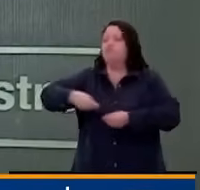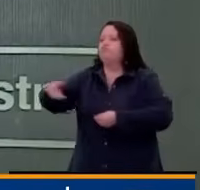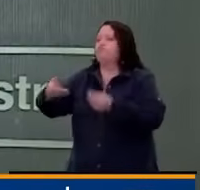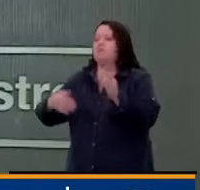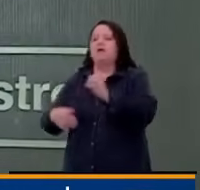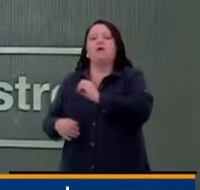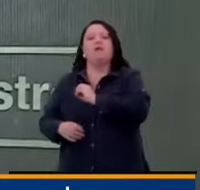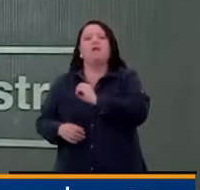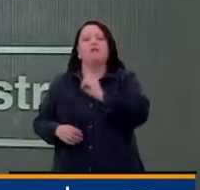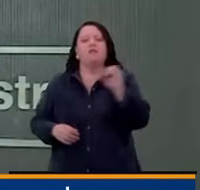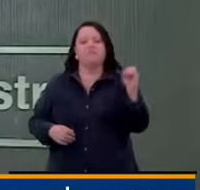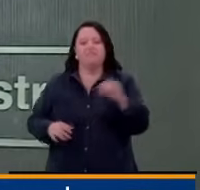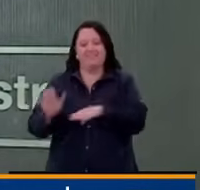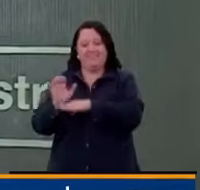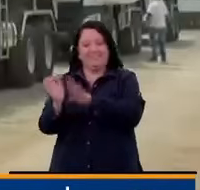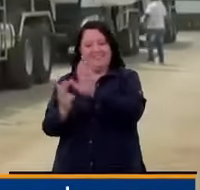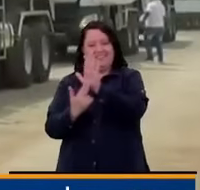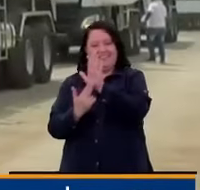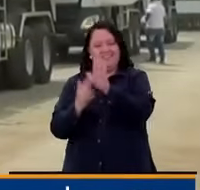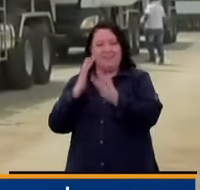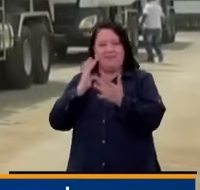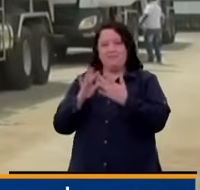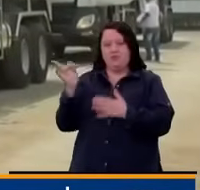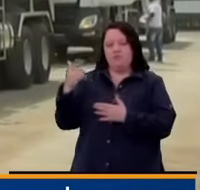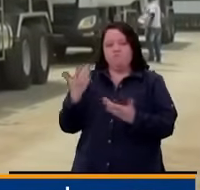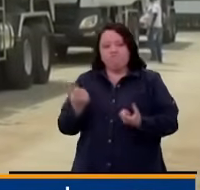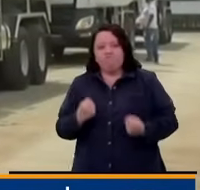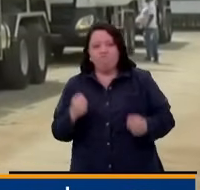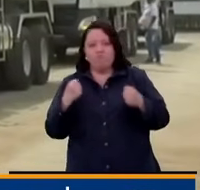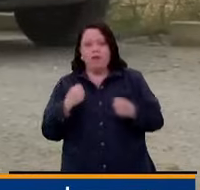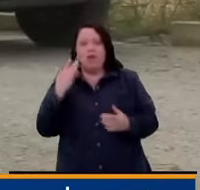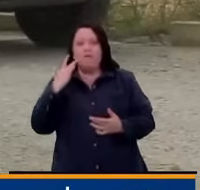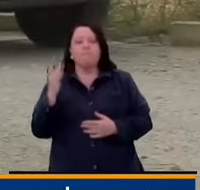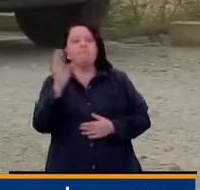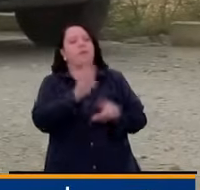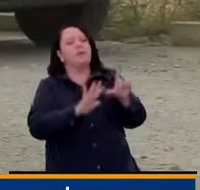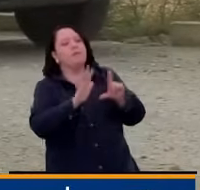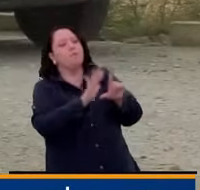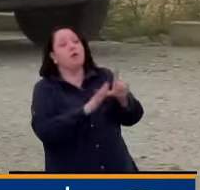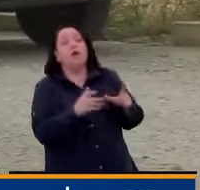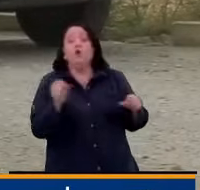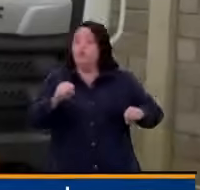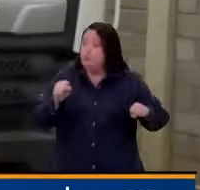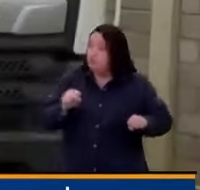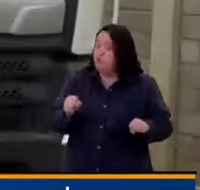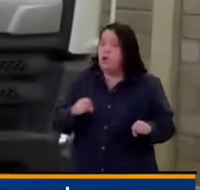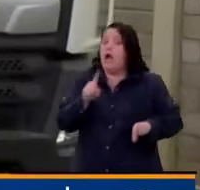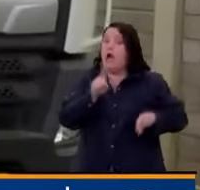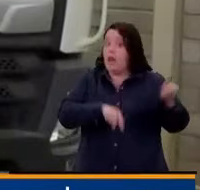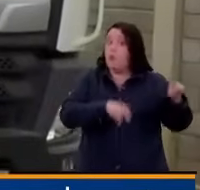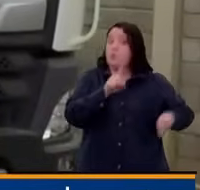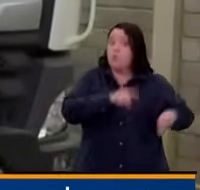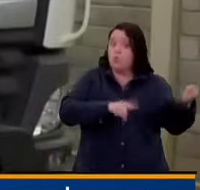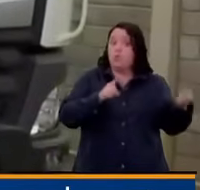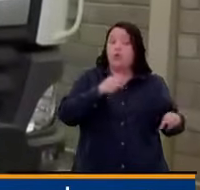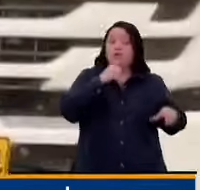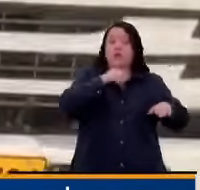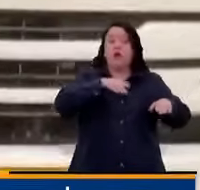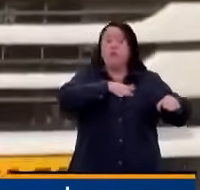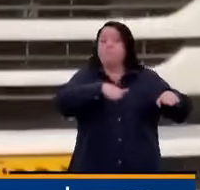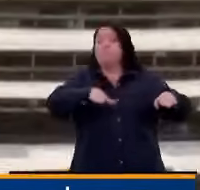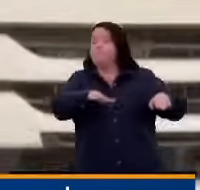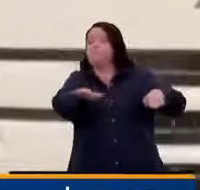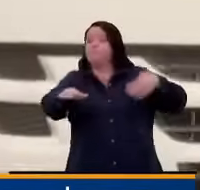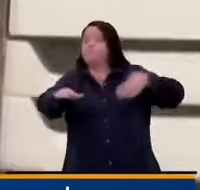aquí. La Unidad Nacional de Gestión del Riesgo, como podía, mandaba hacer videos para decir que sí, que al menos unos cuantos ya estaban en las rancherías.